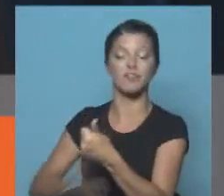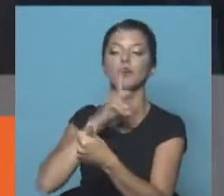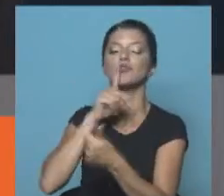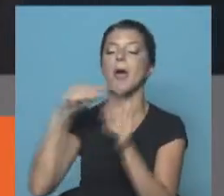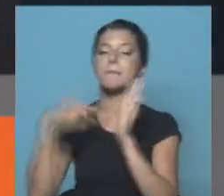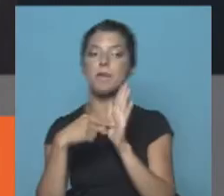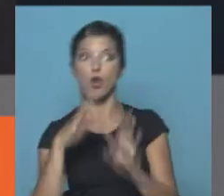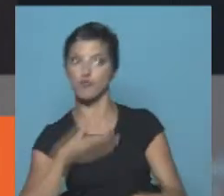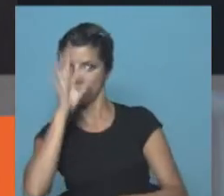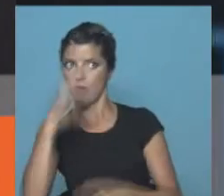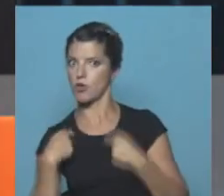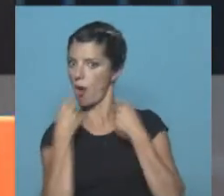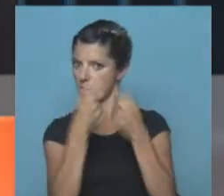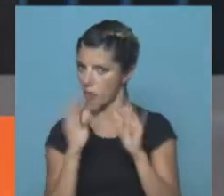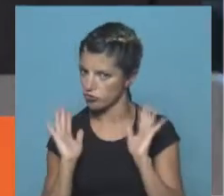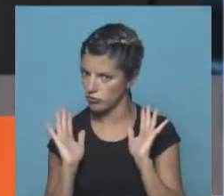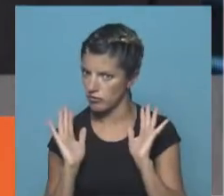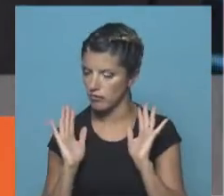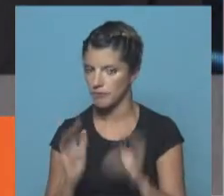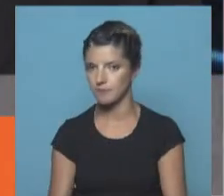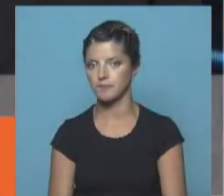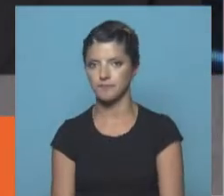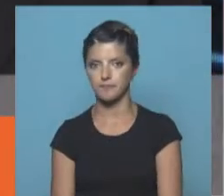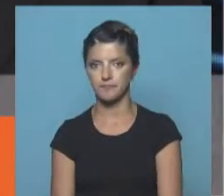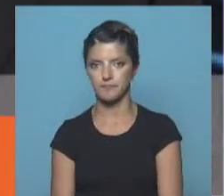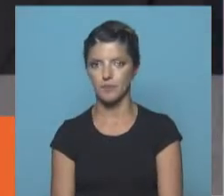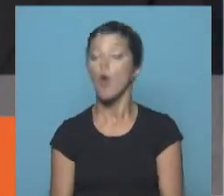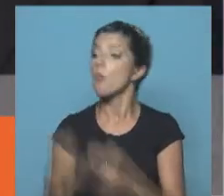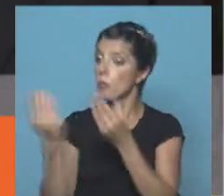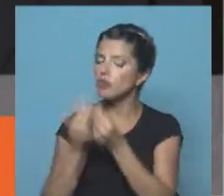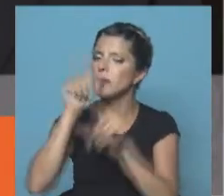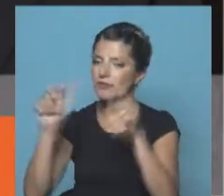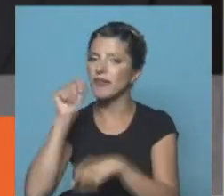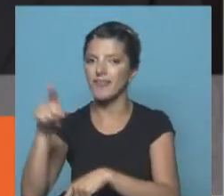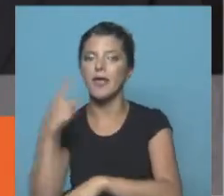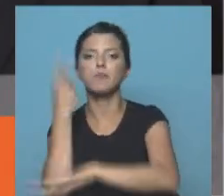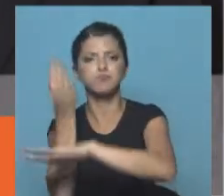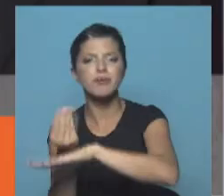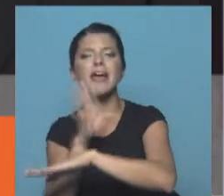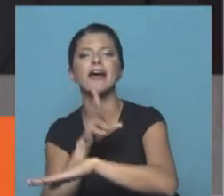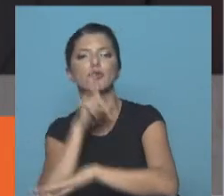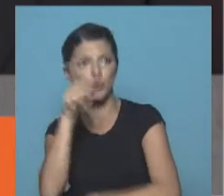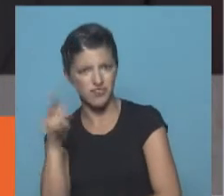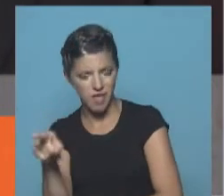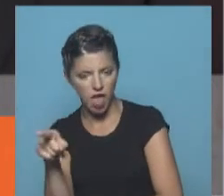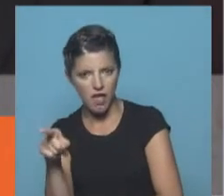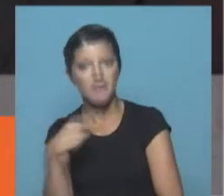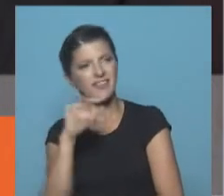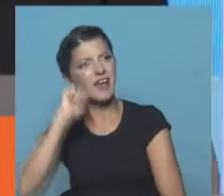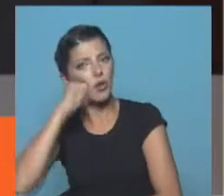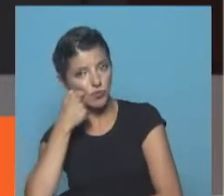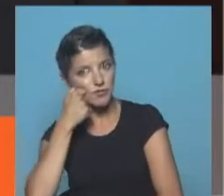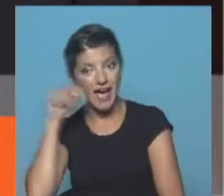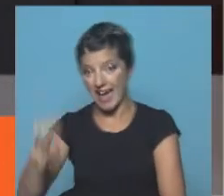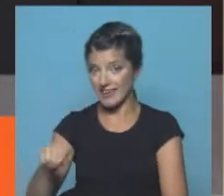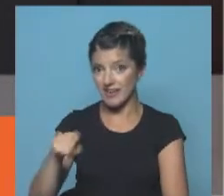la inversa no hubo ningún compromiso. ¿Sabés qué había mucho, Jorge? Sí, los rusos diciendo que les gusta Trump. Rusia era el único país del mundo en donde Trump